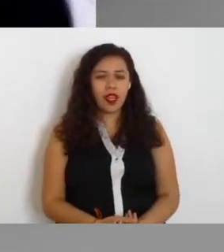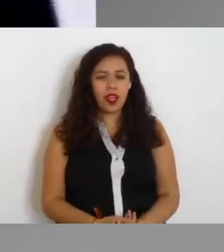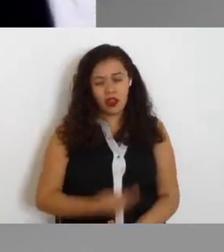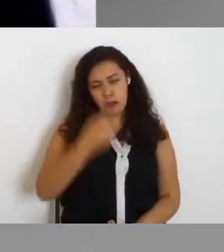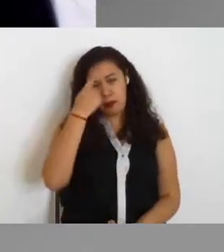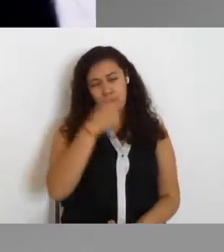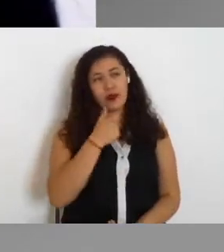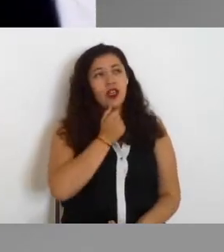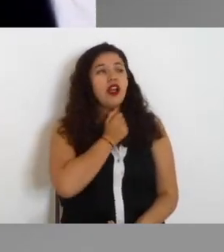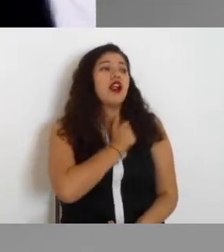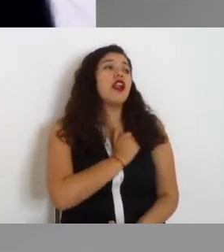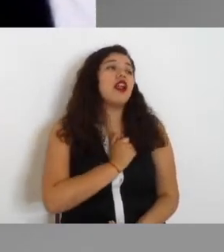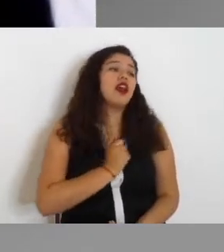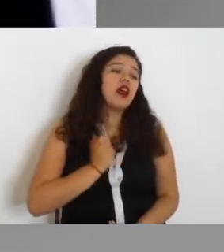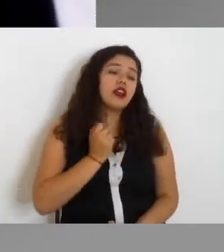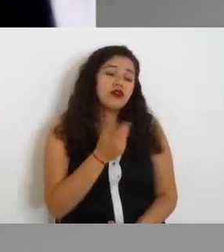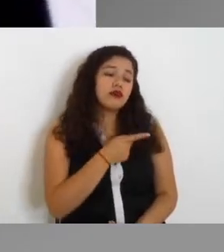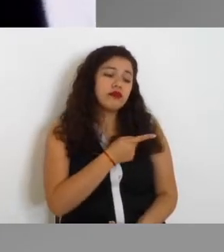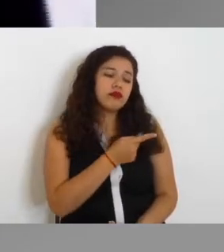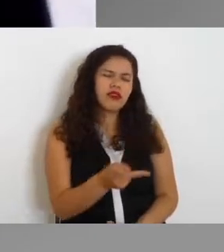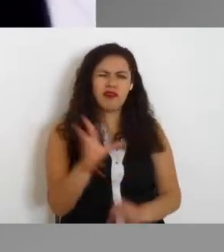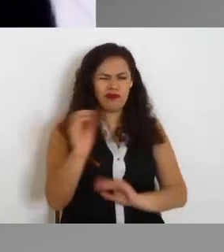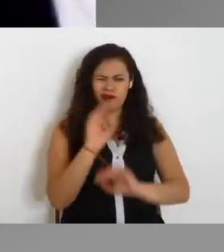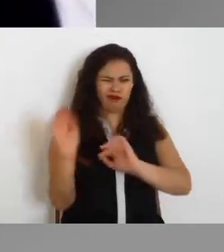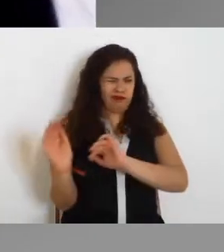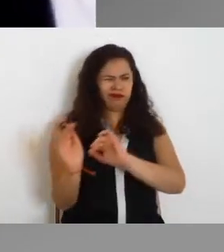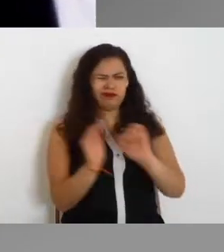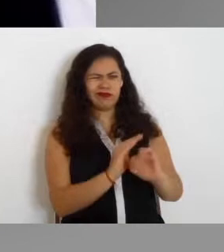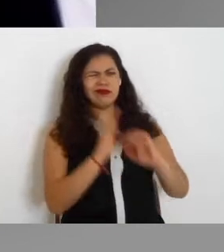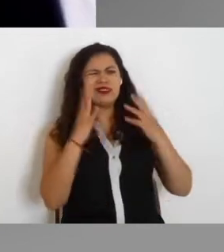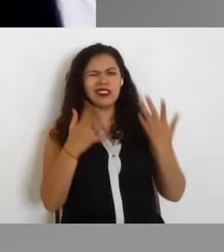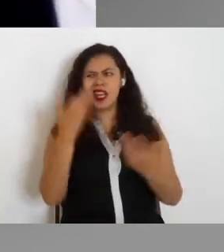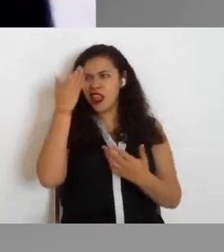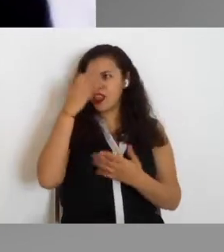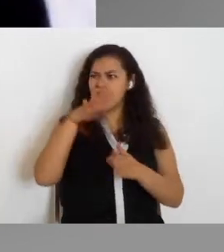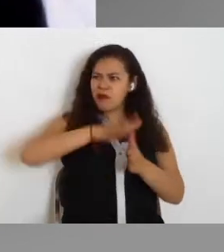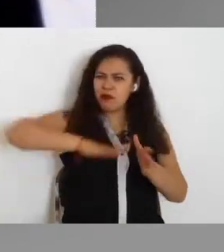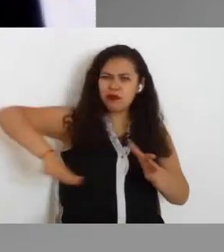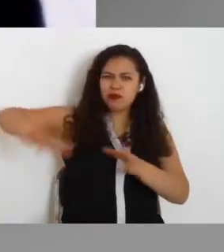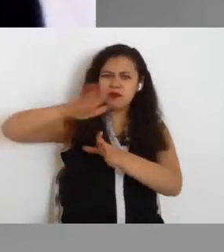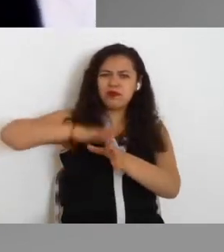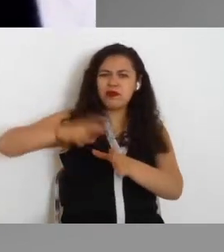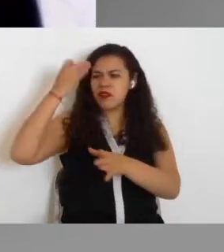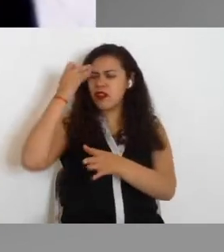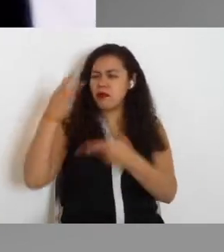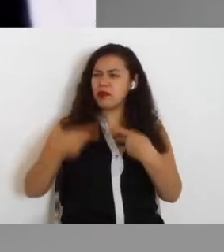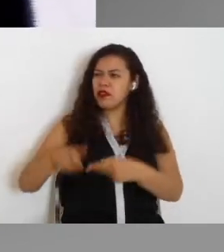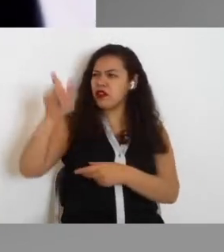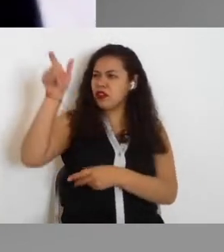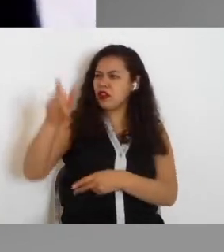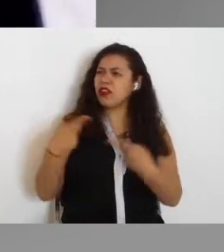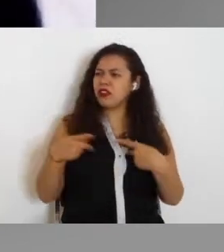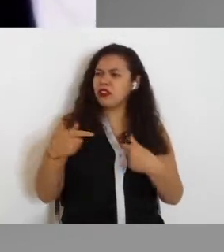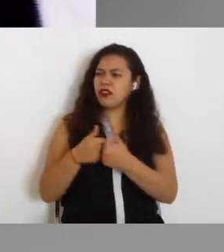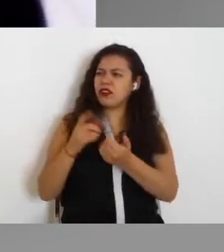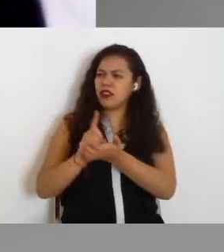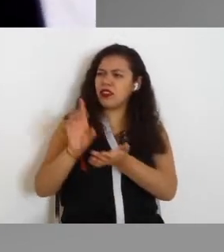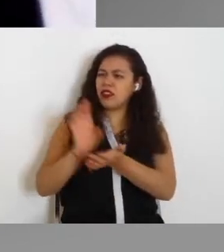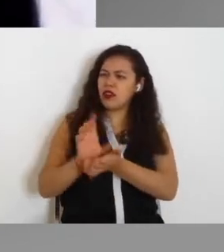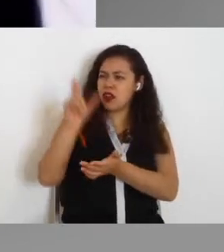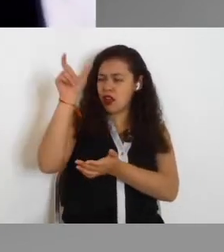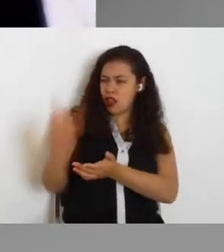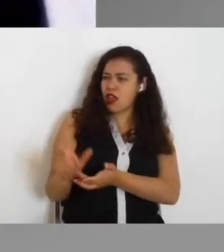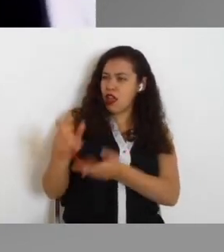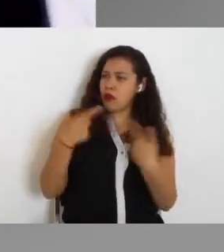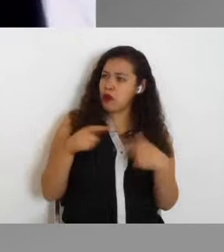hay que tenerle lástima, sino más bien desde un espacio del tiempo donde puedas ver a esa persona con discapacidad como un agente de